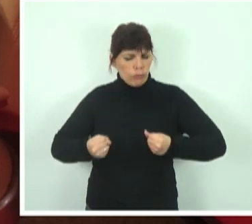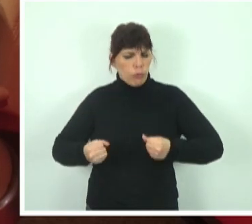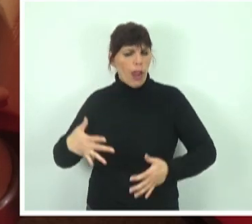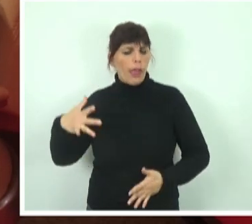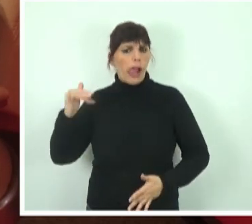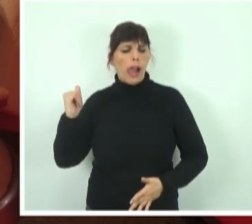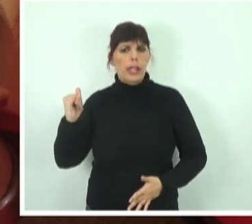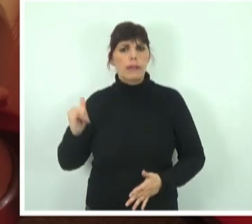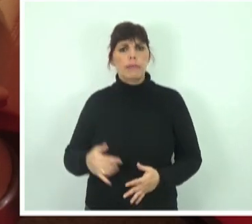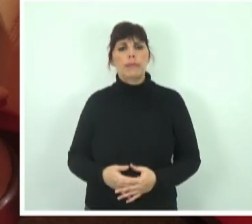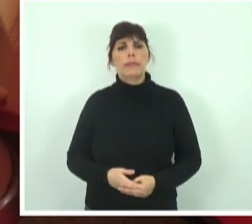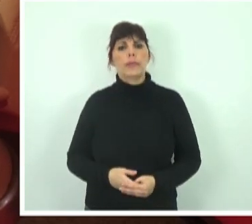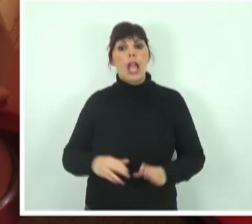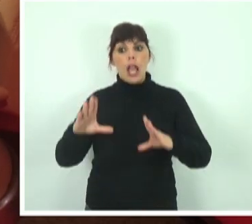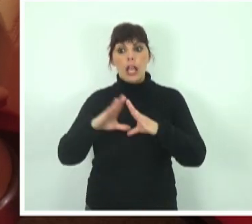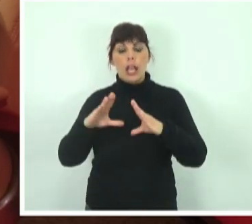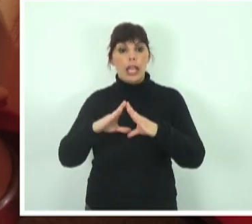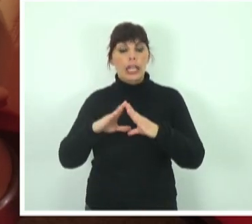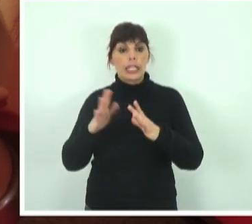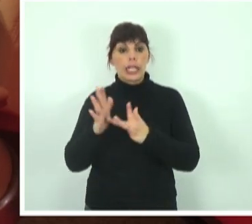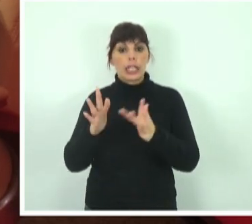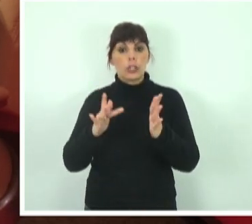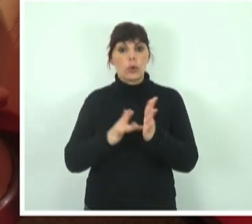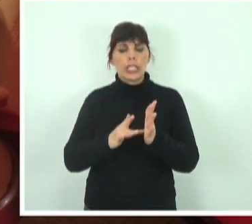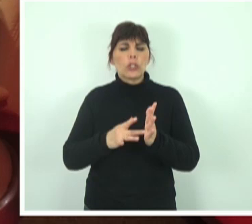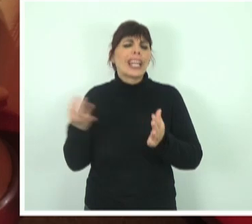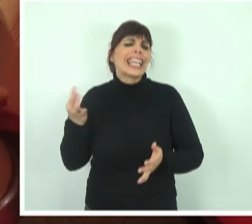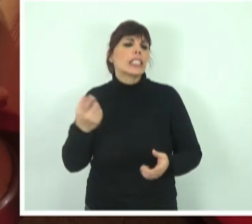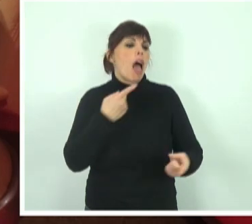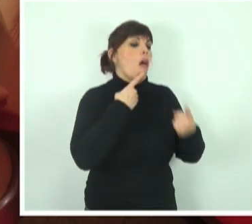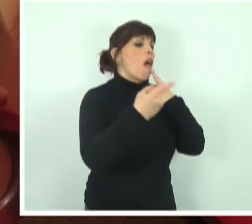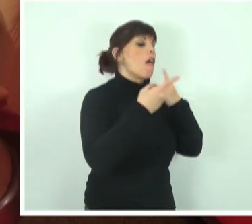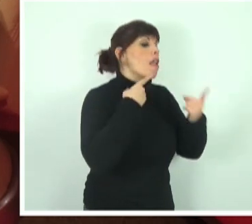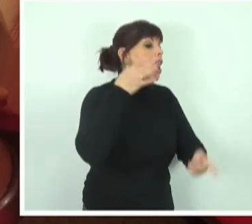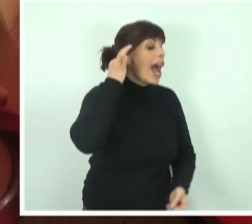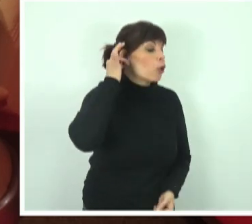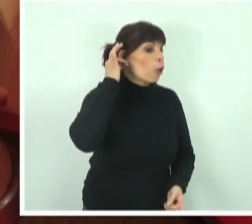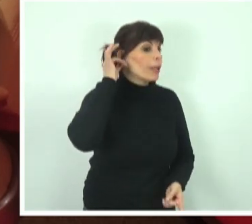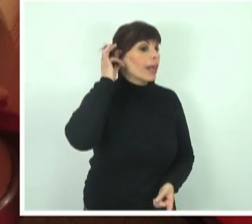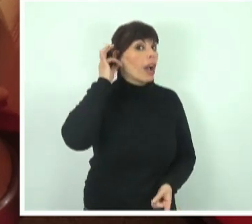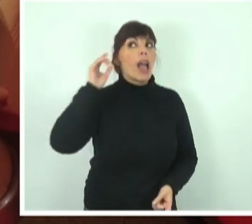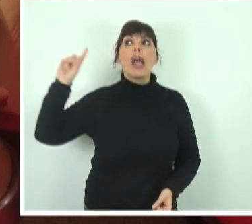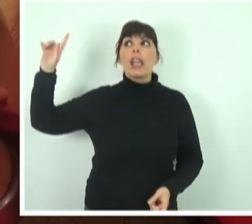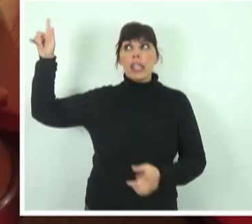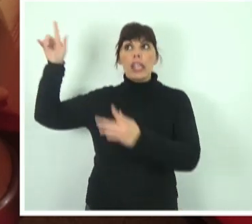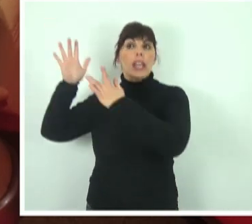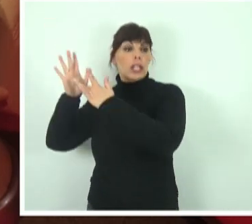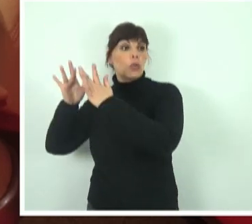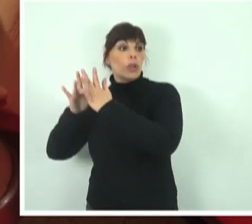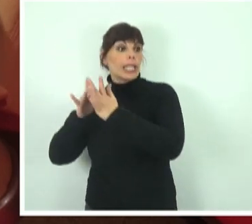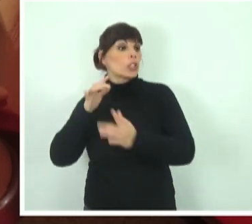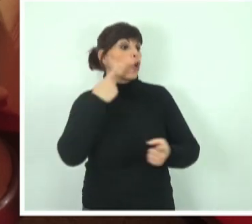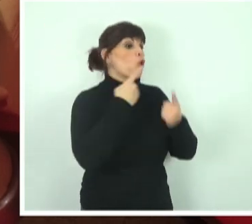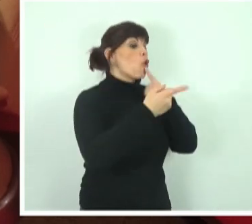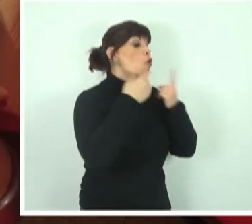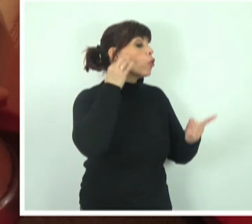impresionante. La iglesia de Jesucristo es la novia y Jesucristo protege su novia. La